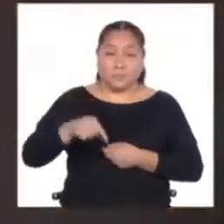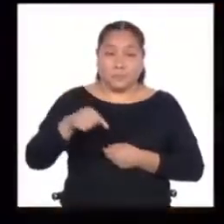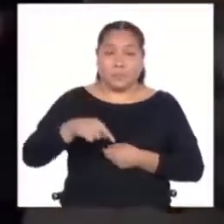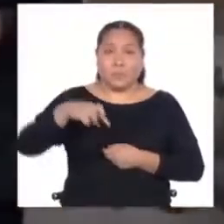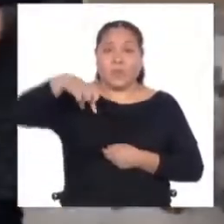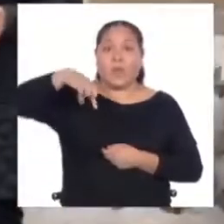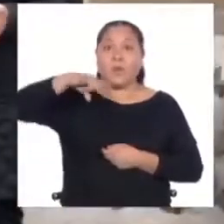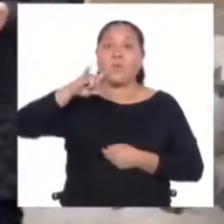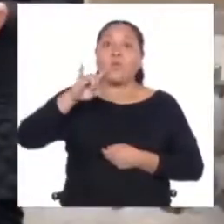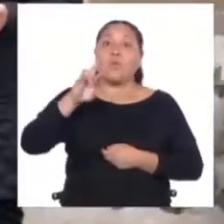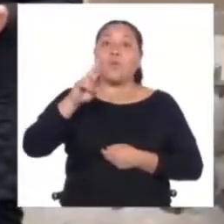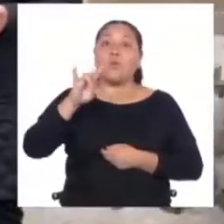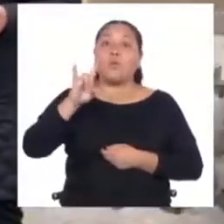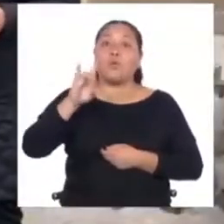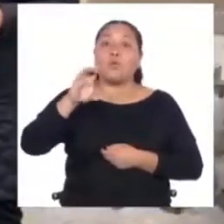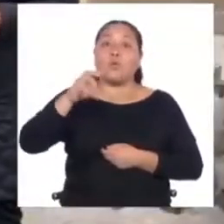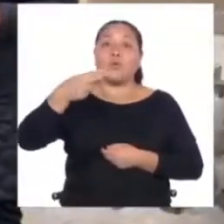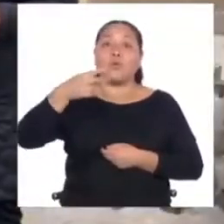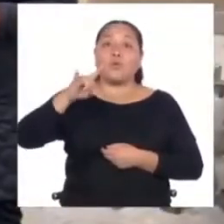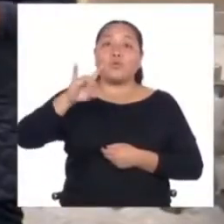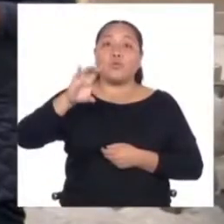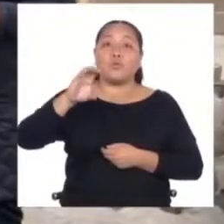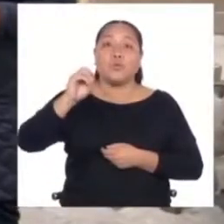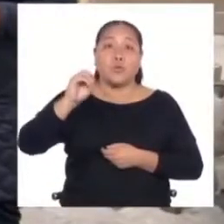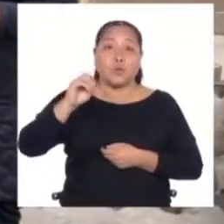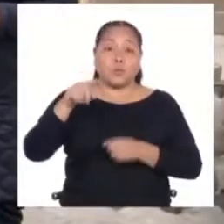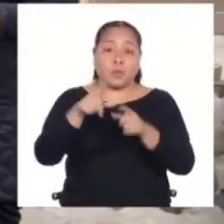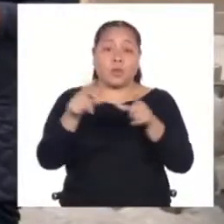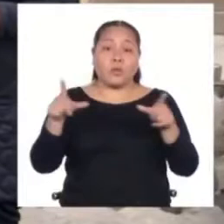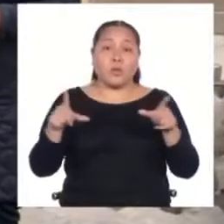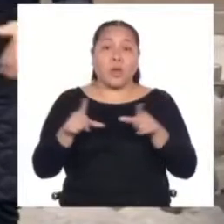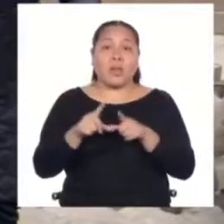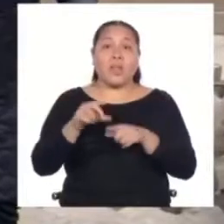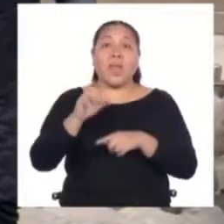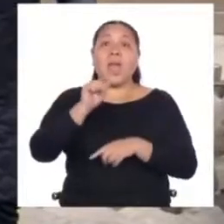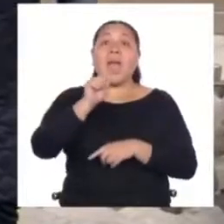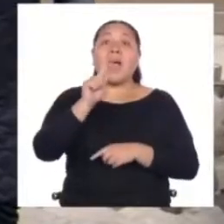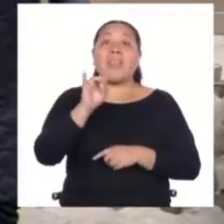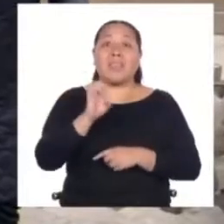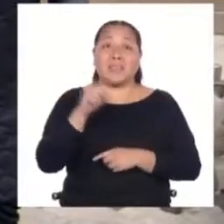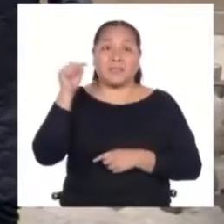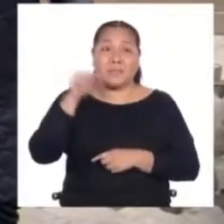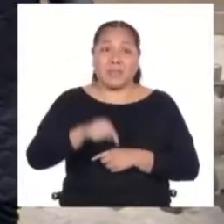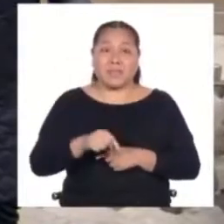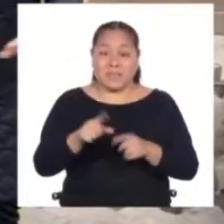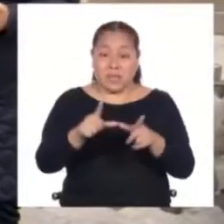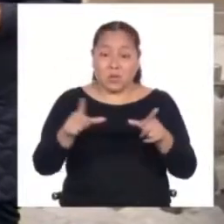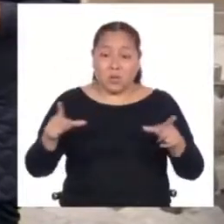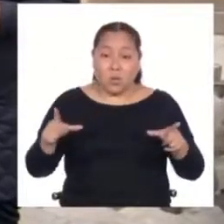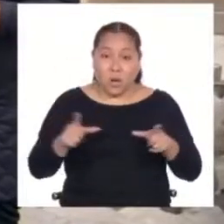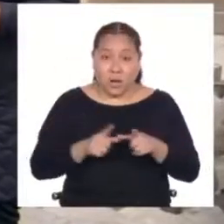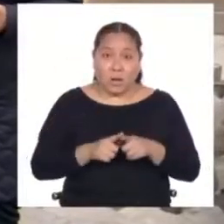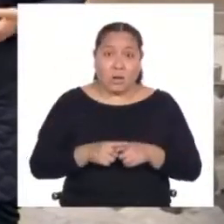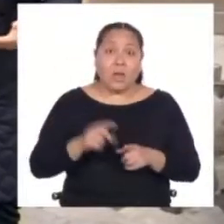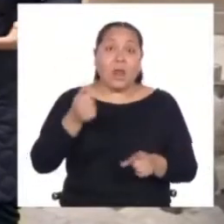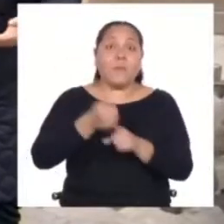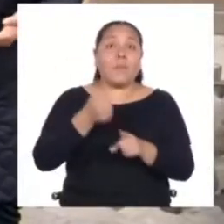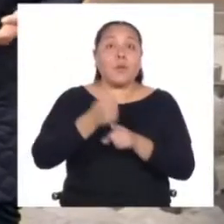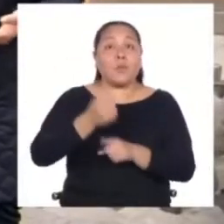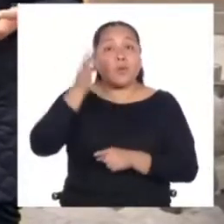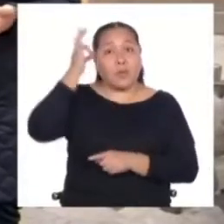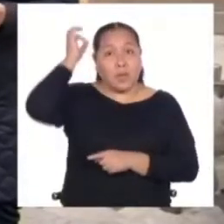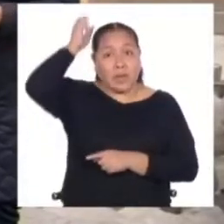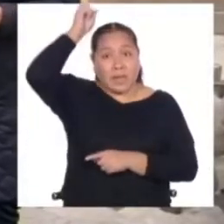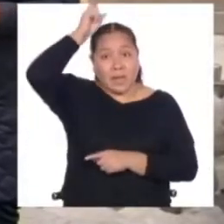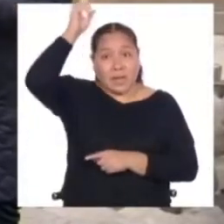Estamos en Puruchuco, zona arqueológica ubicada en el distrito de Ate. Aquí quedaba un palacio inca ocupado por el